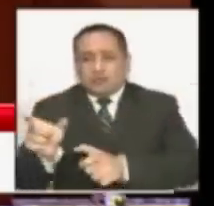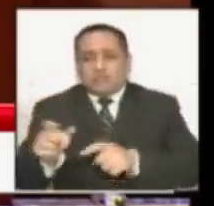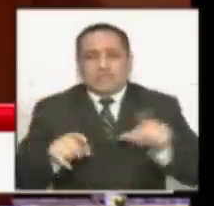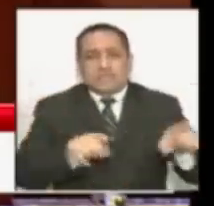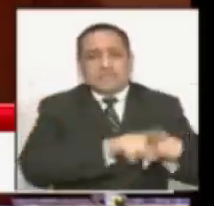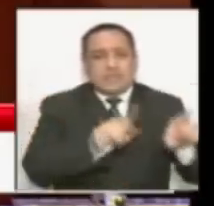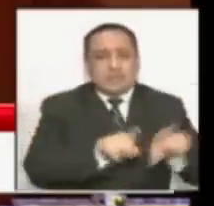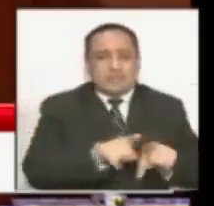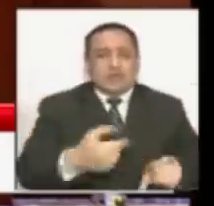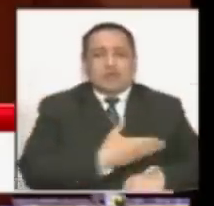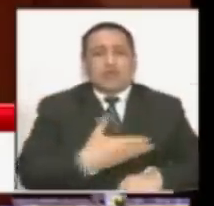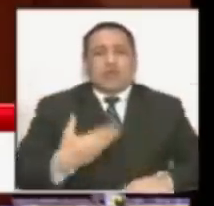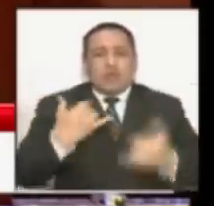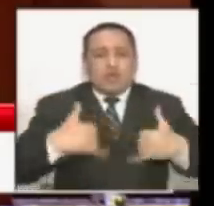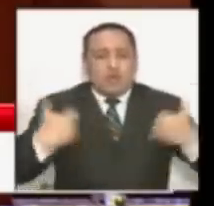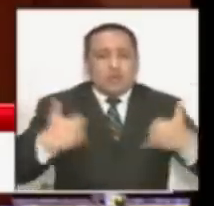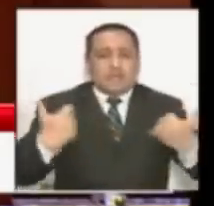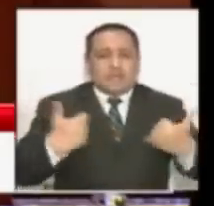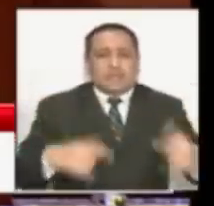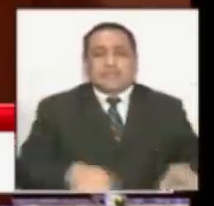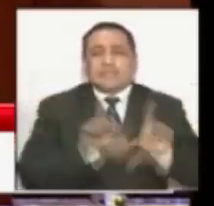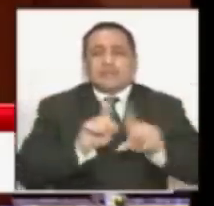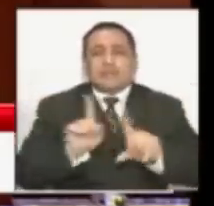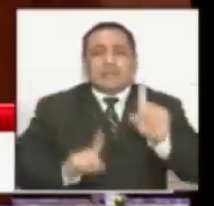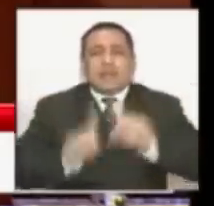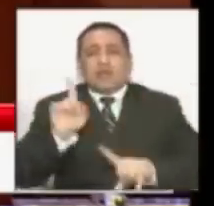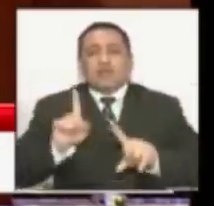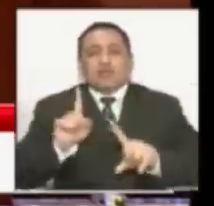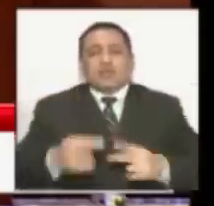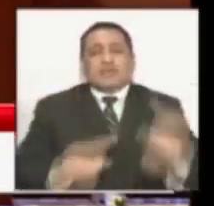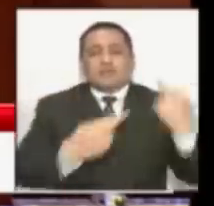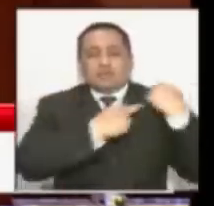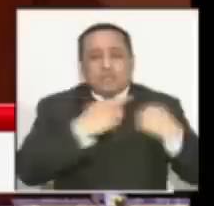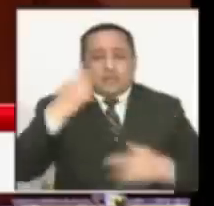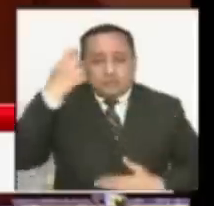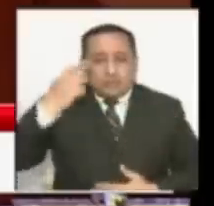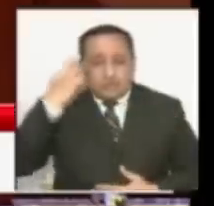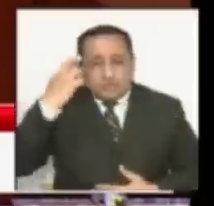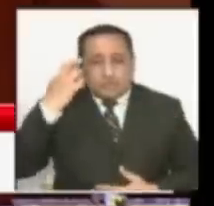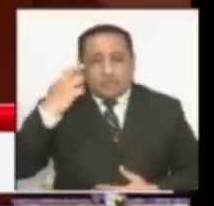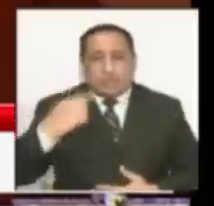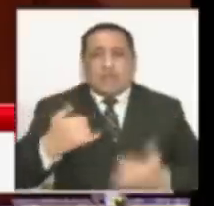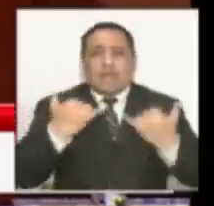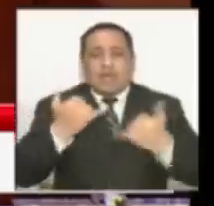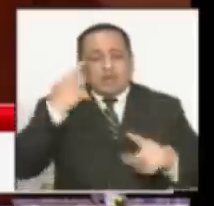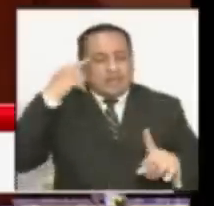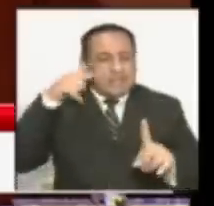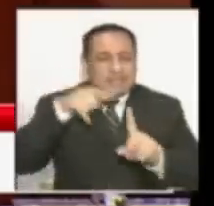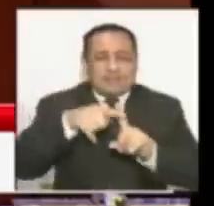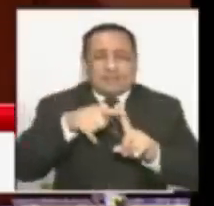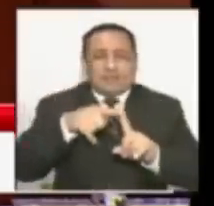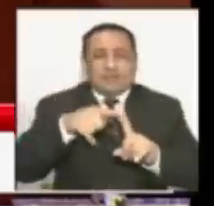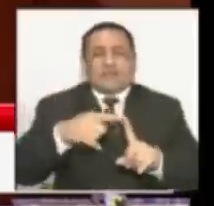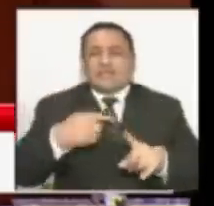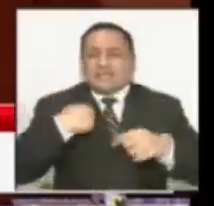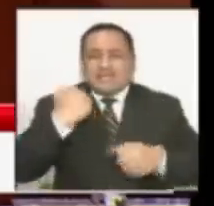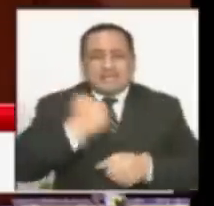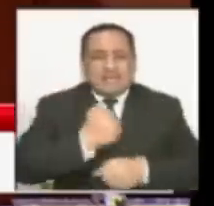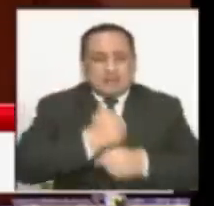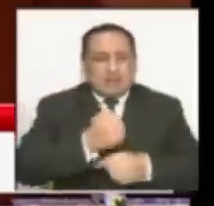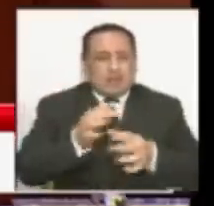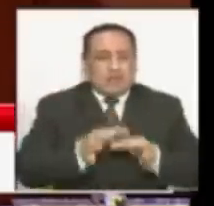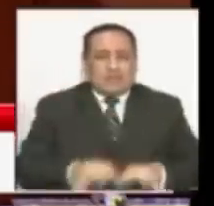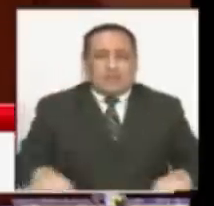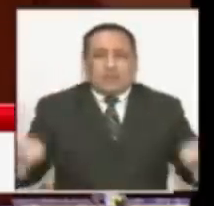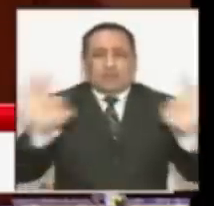sobre todo entre los jóvenes y los que somos actores políticos. El desafío y la tarea